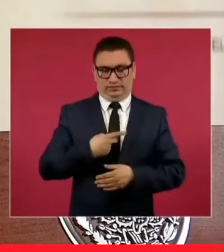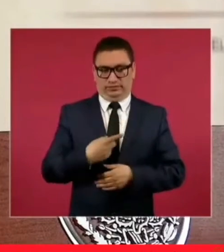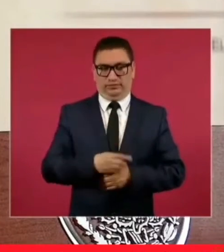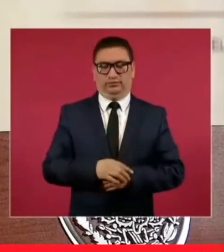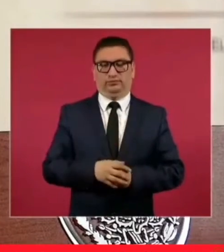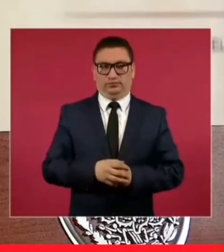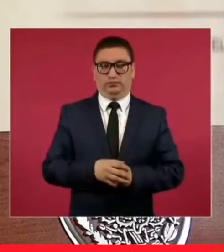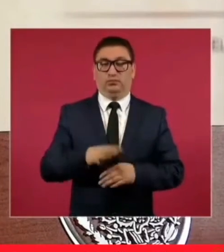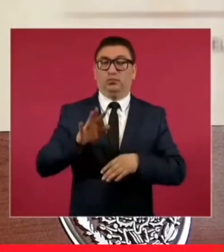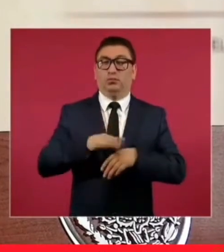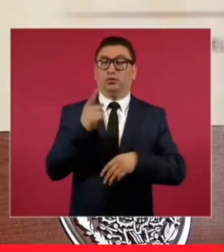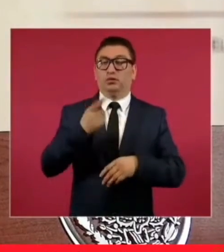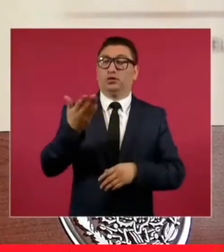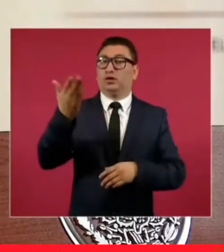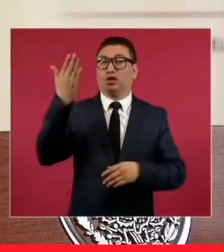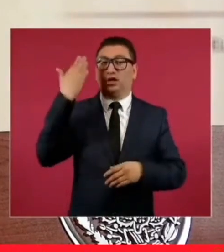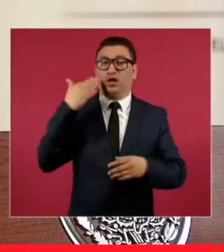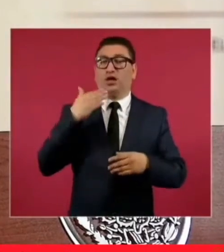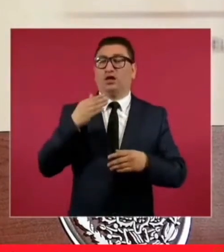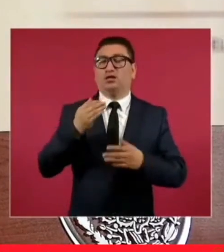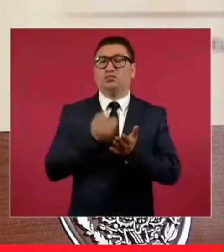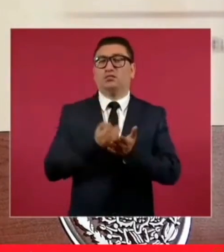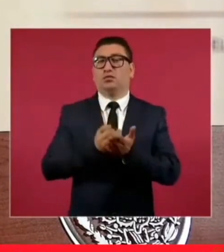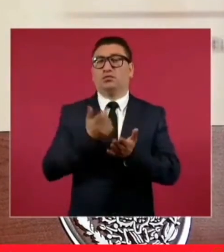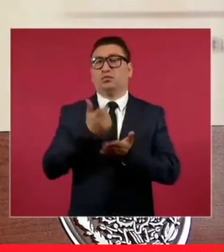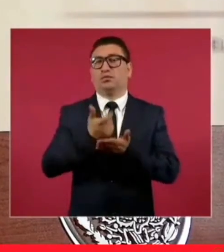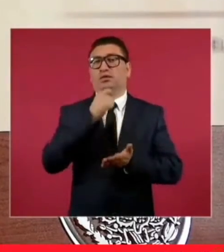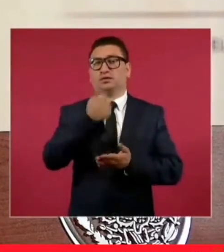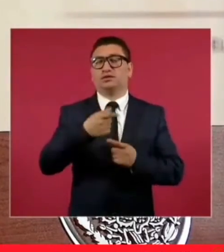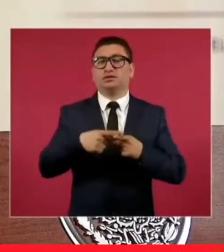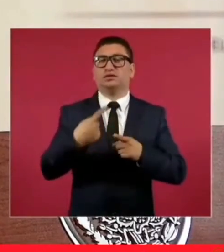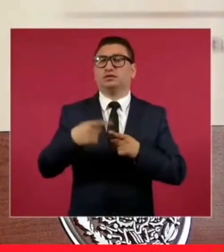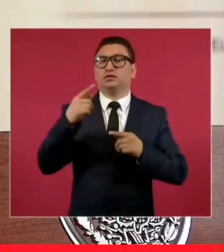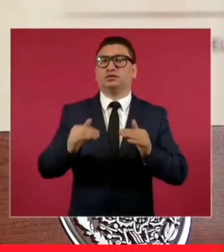porque antes no pagaban impuestos los de arriba,